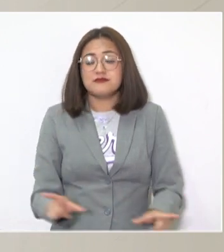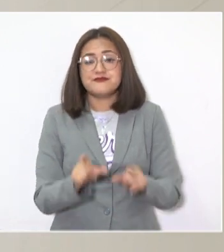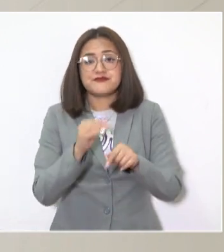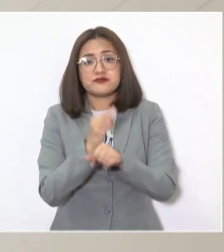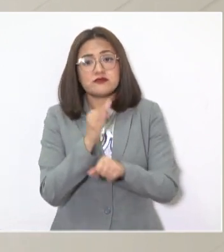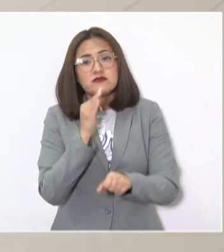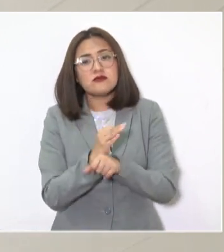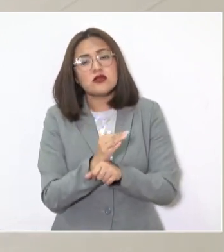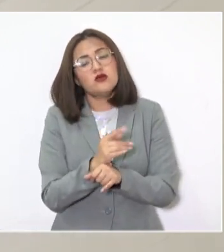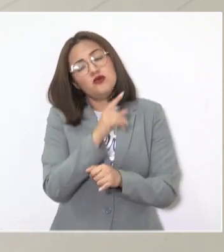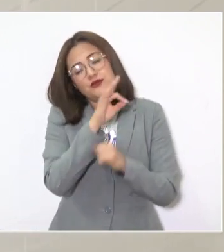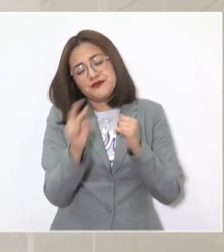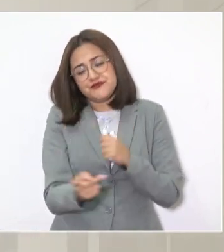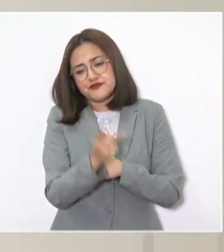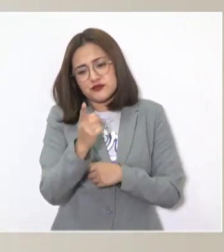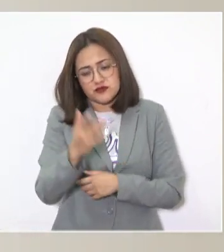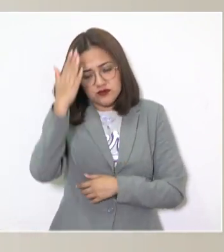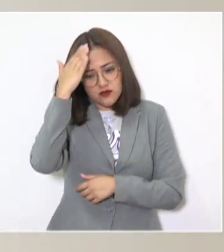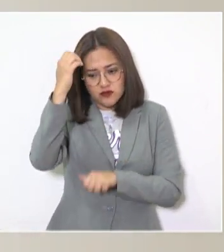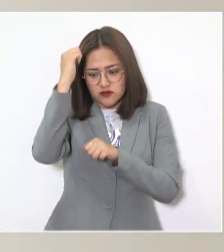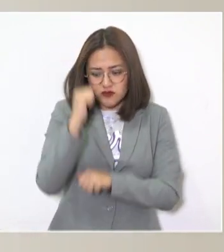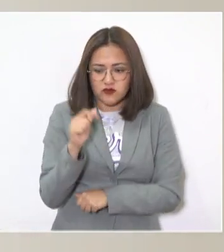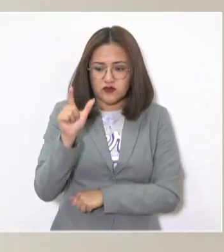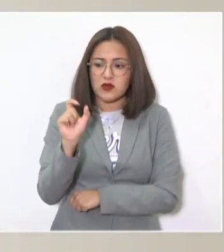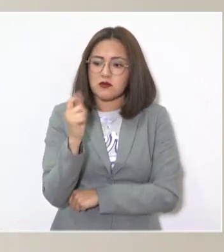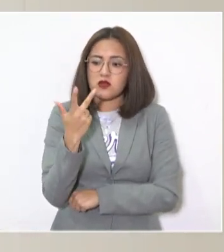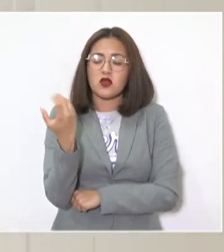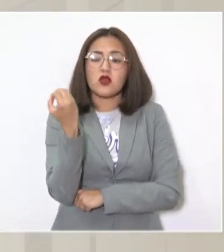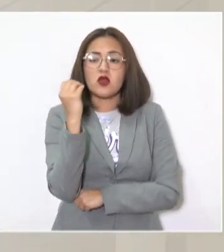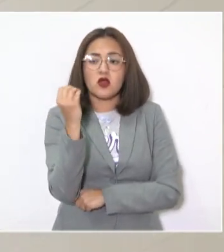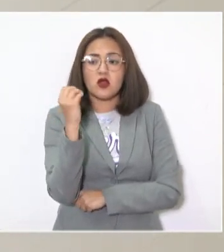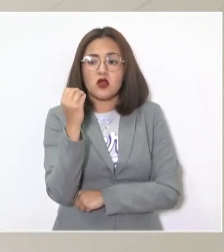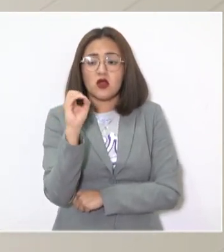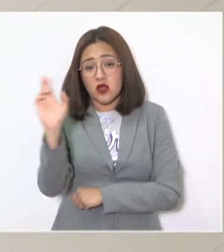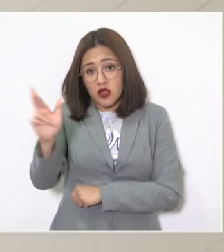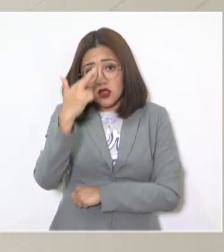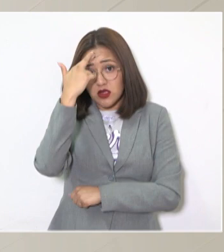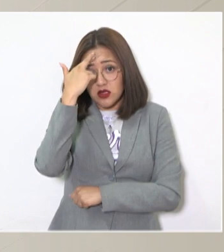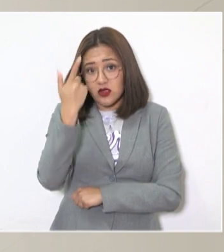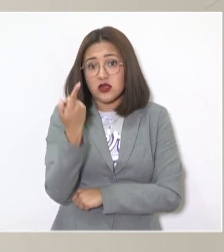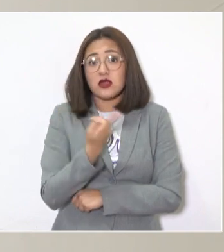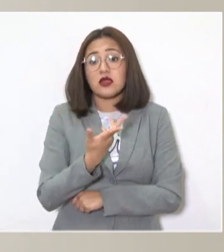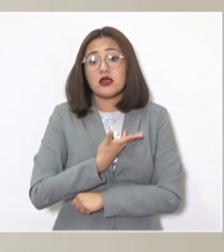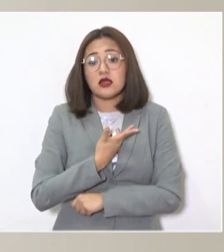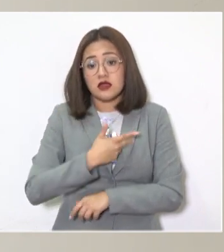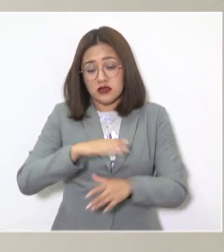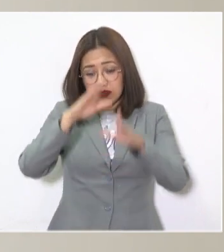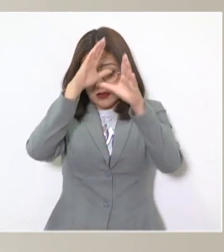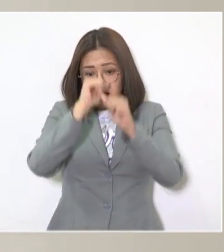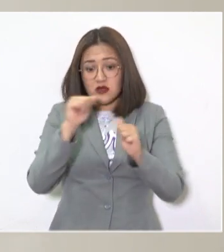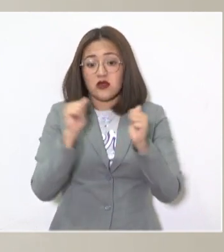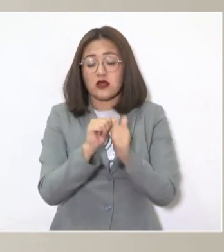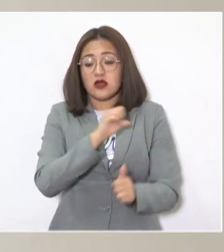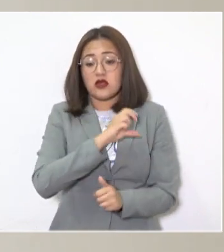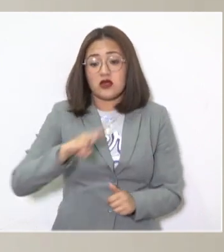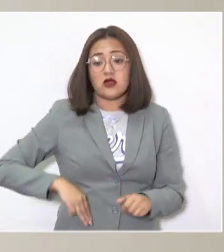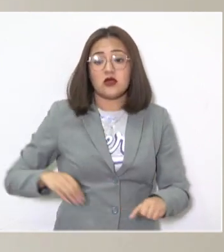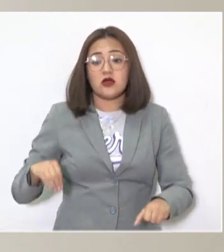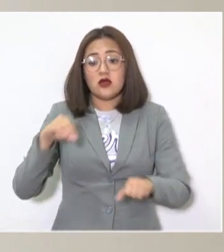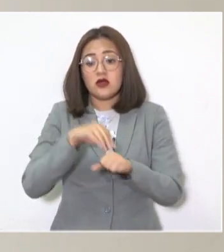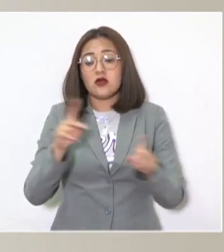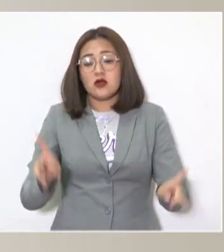finalmente, el líder de comerciantes de la 28 de octubre reconoció que ha pactado con el ayuntamiento la